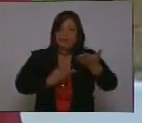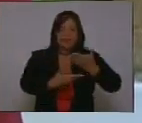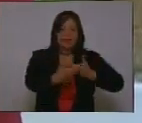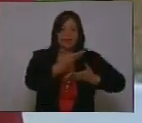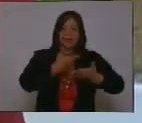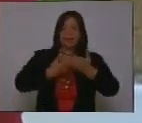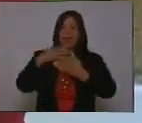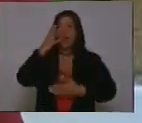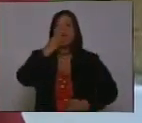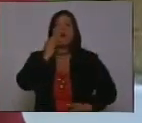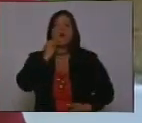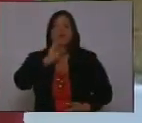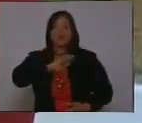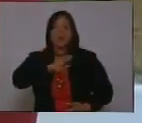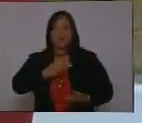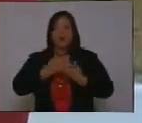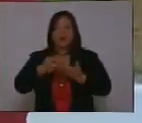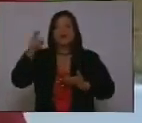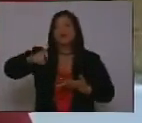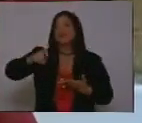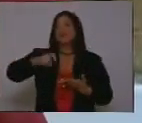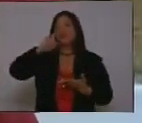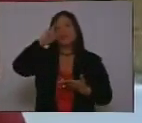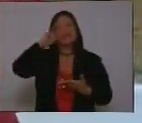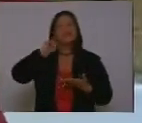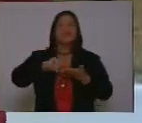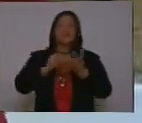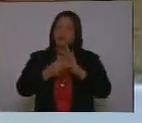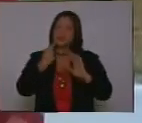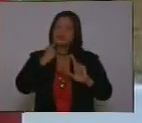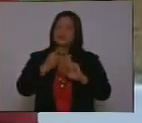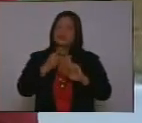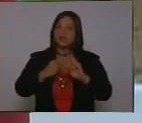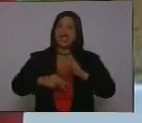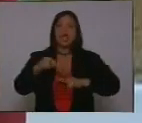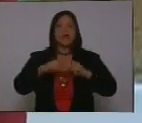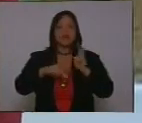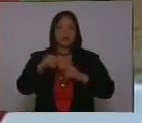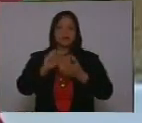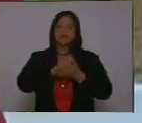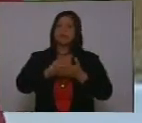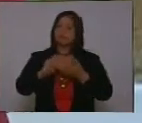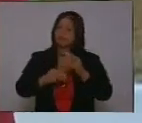la juventud, sobre las necesidades. Y es así que hemos construido